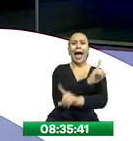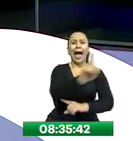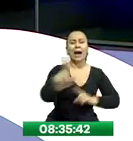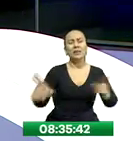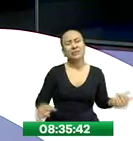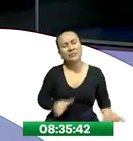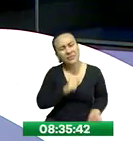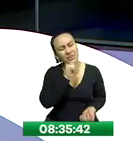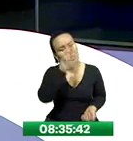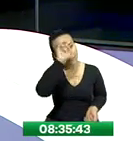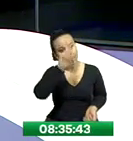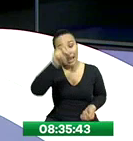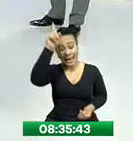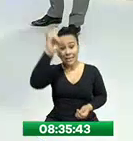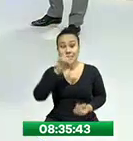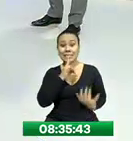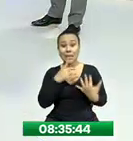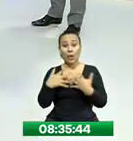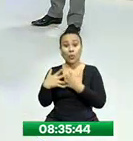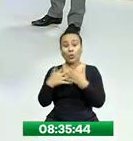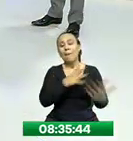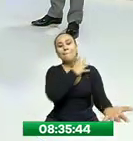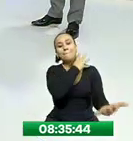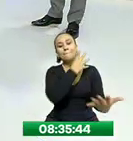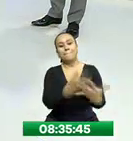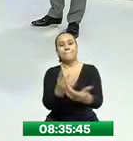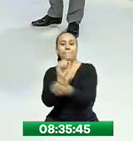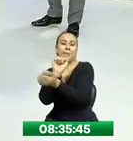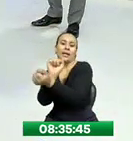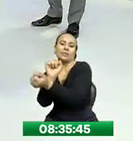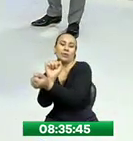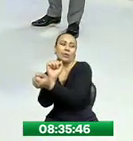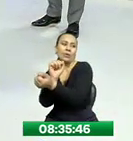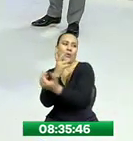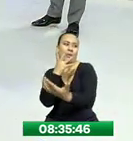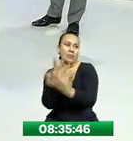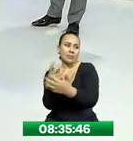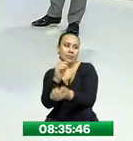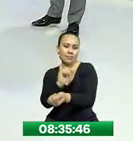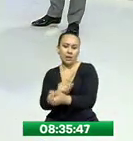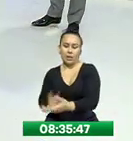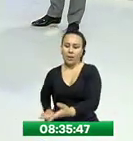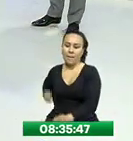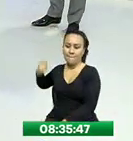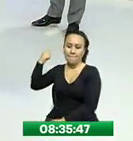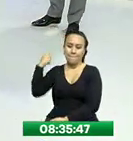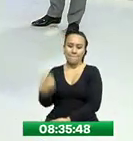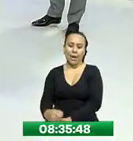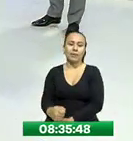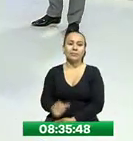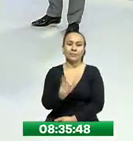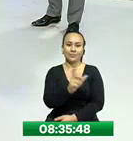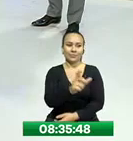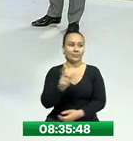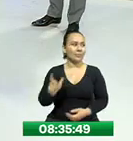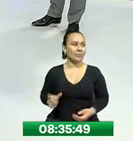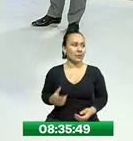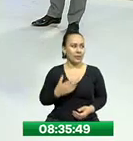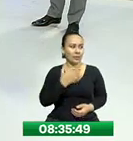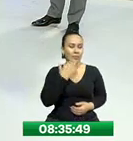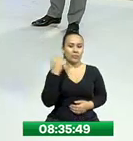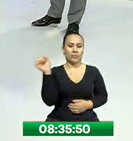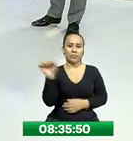Por ejemplo, en Estados Unidos, no, o sea, te vas preso. Te vas preso. Te vas preso. Y yo les he contado lo que pasó. Que le quiten la licencia y no vuelva a conducir